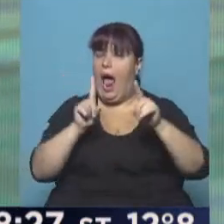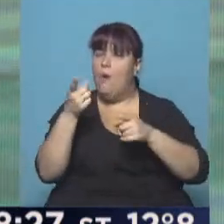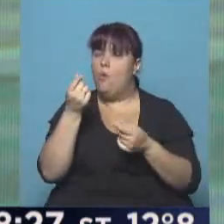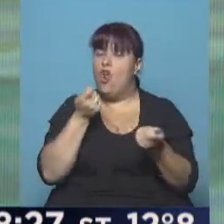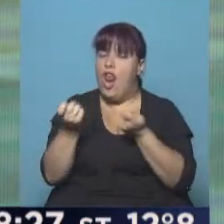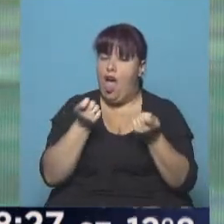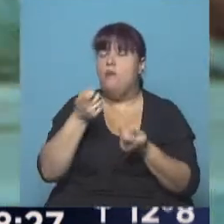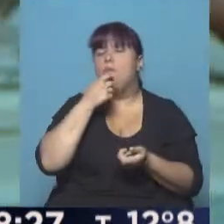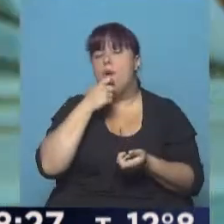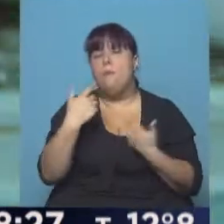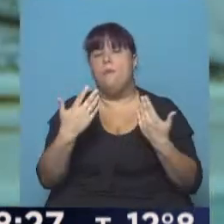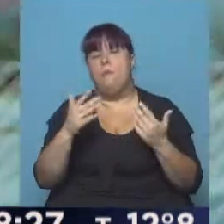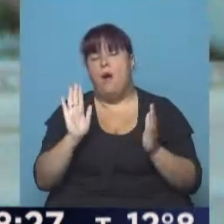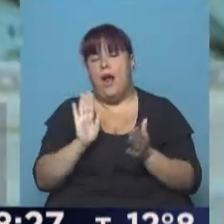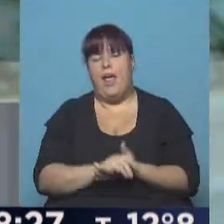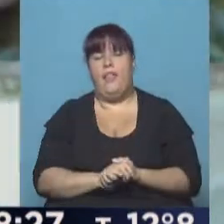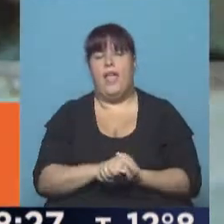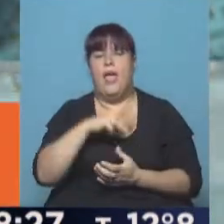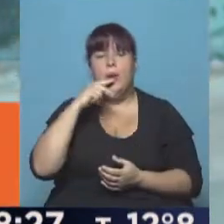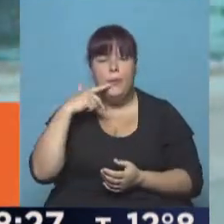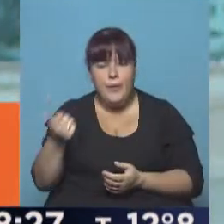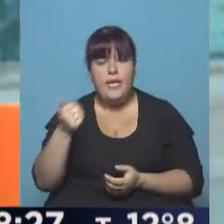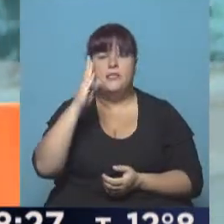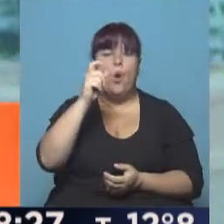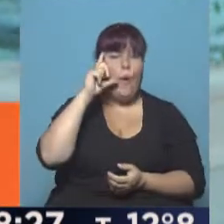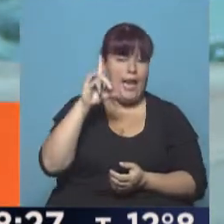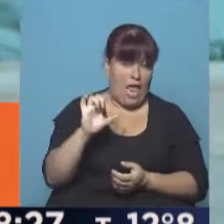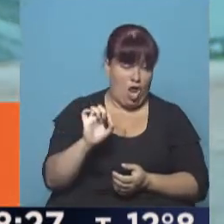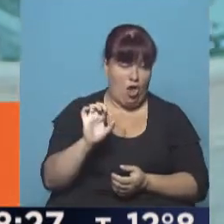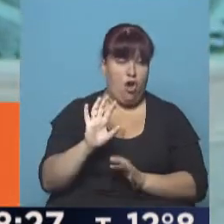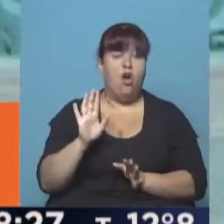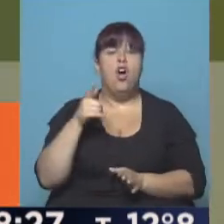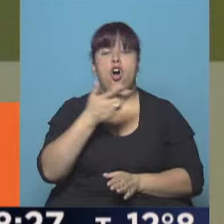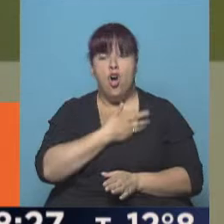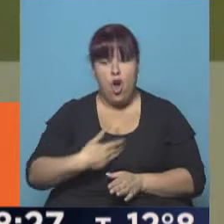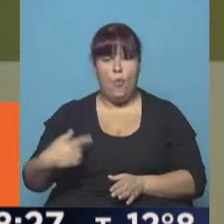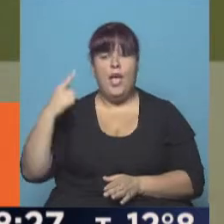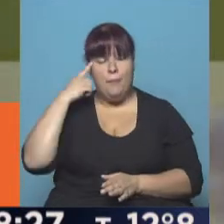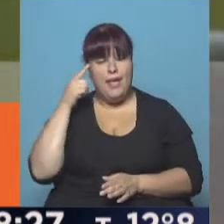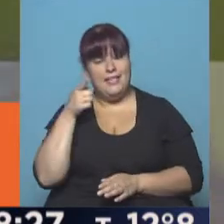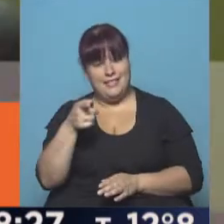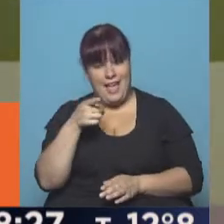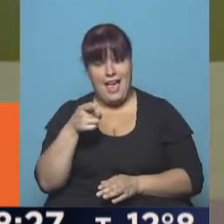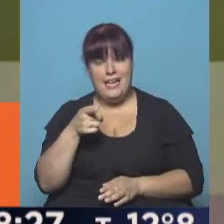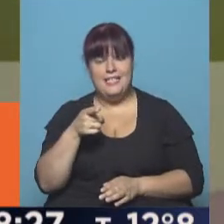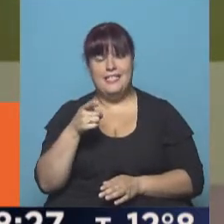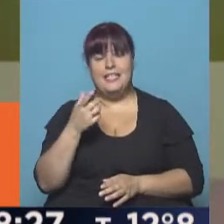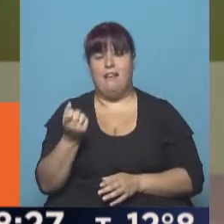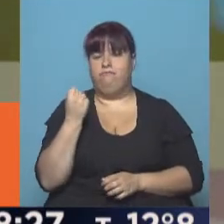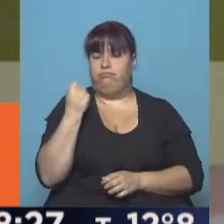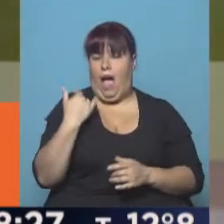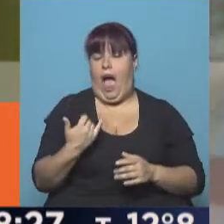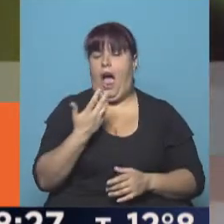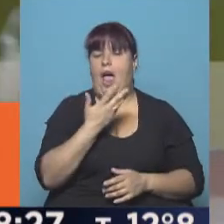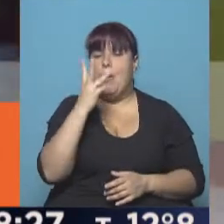unidades de negocios, como por ejemplo pueden ser Visa o Banelco. Justamente el gobierno cree que esta posición dominante que